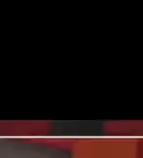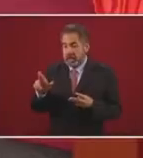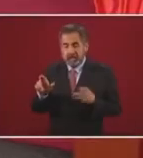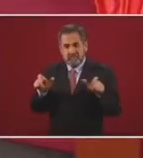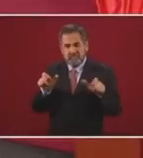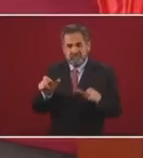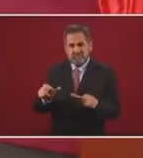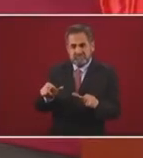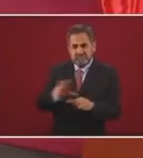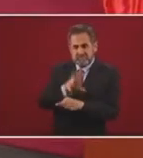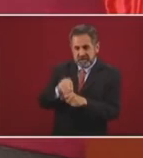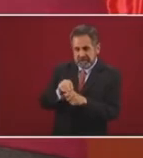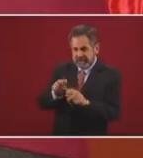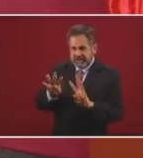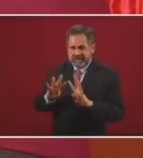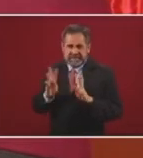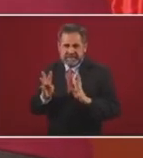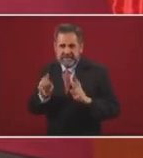Está